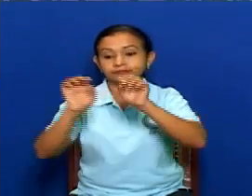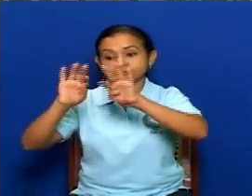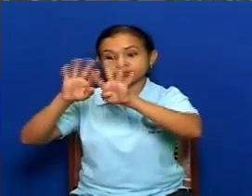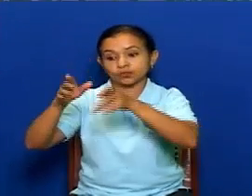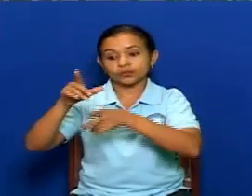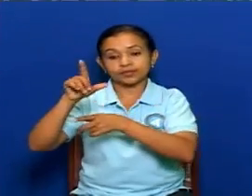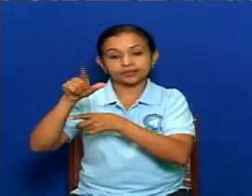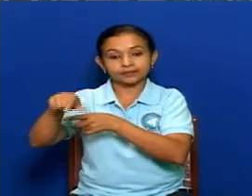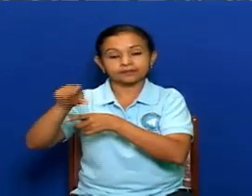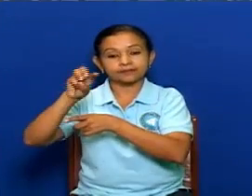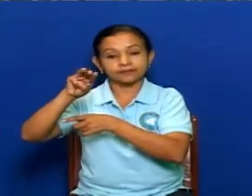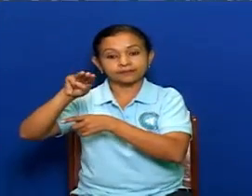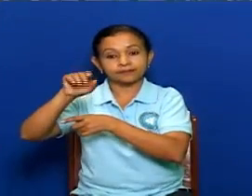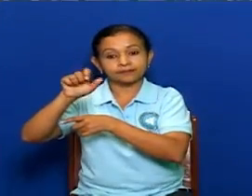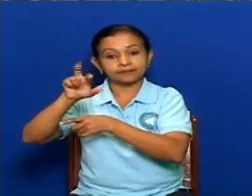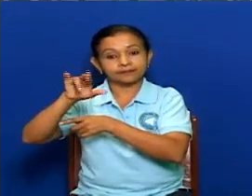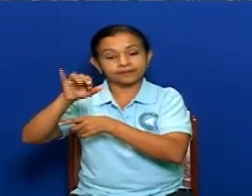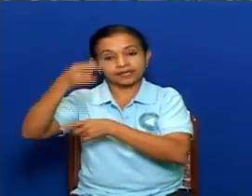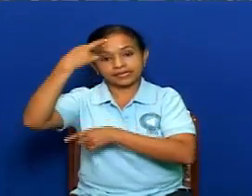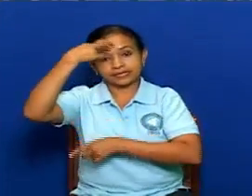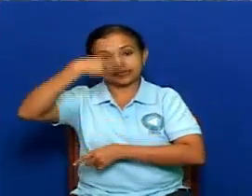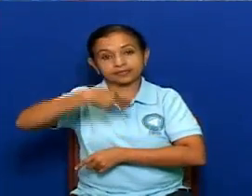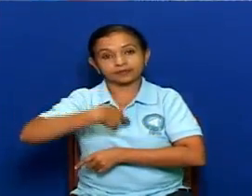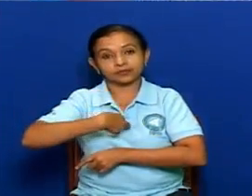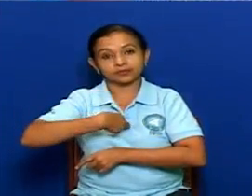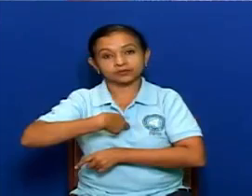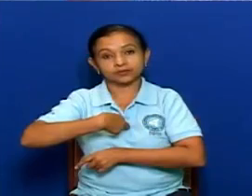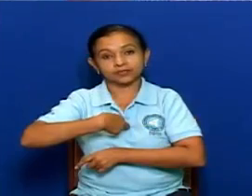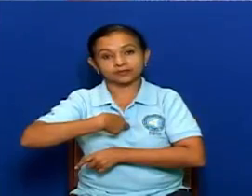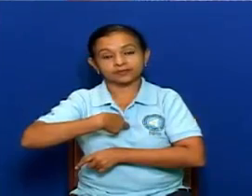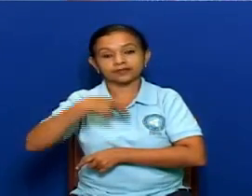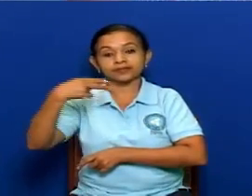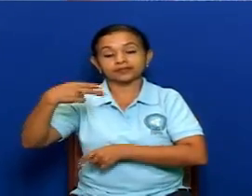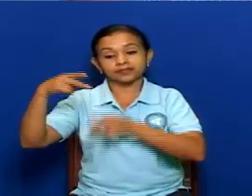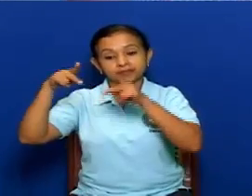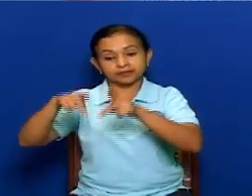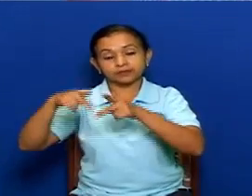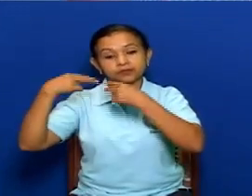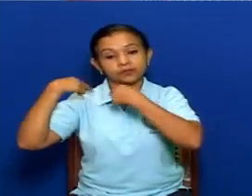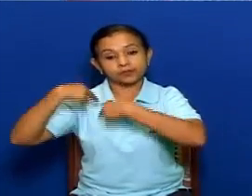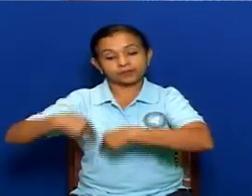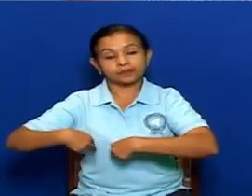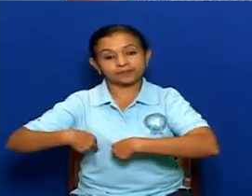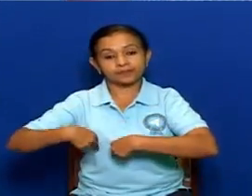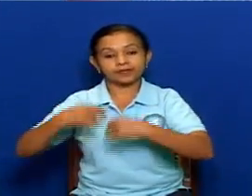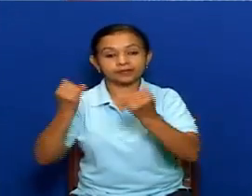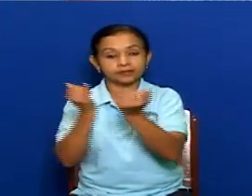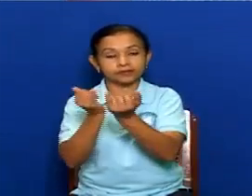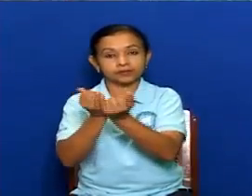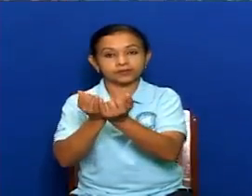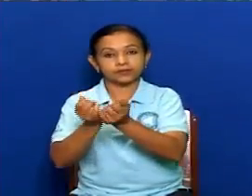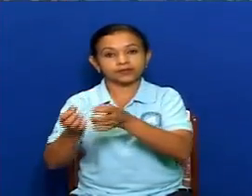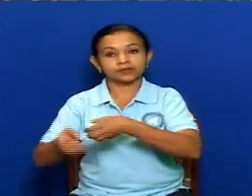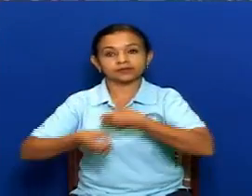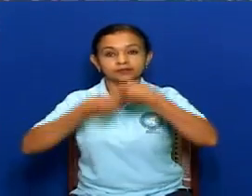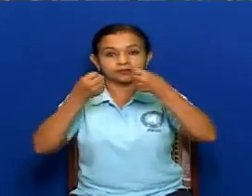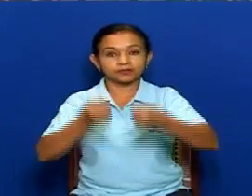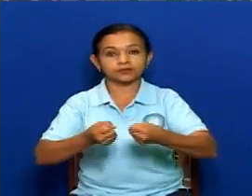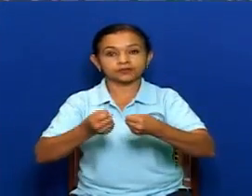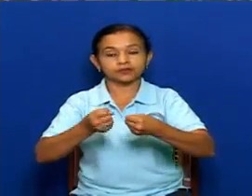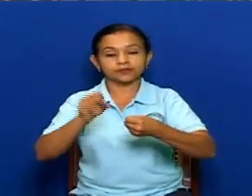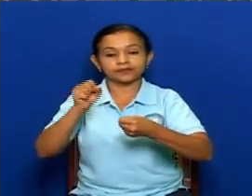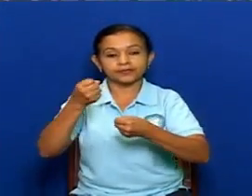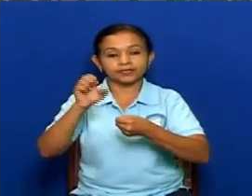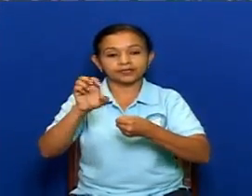Lourdes Gutiérrez. Ella es responsable de Recursos Humanos del Parlamento. También nos acompaña el